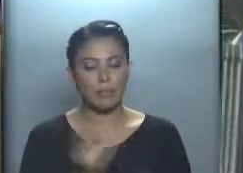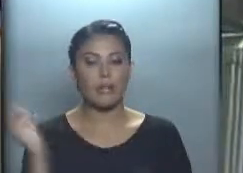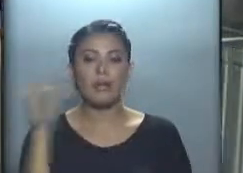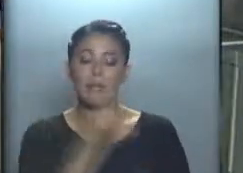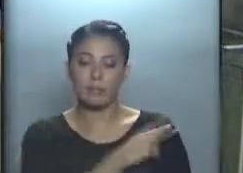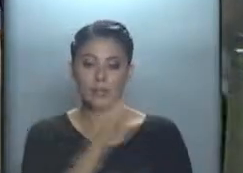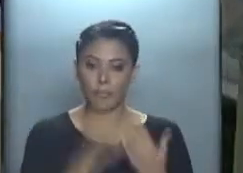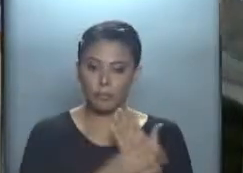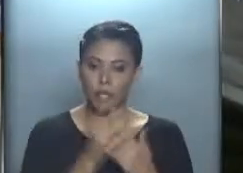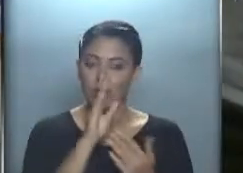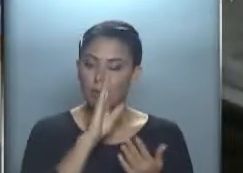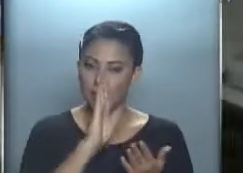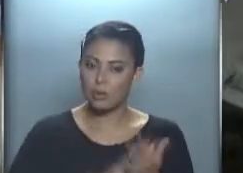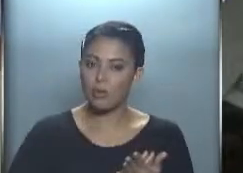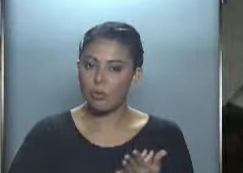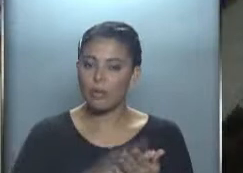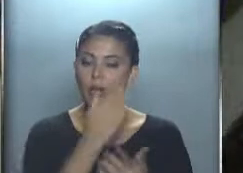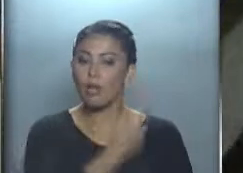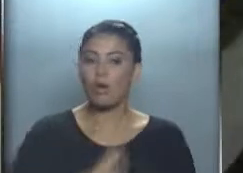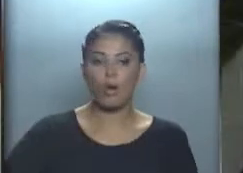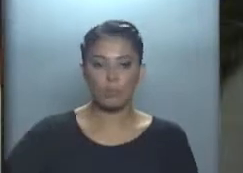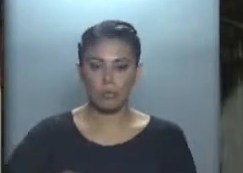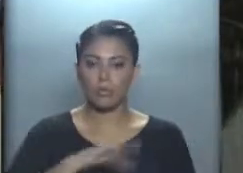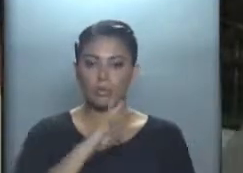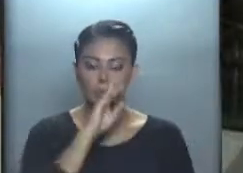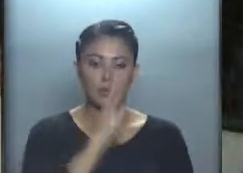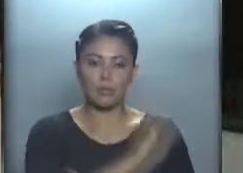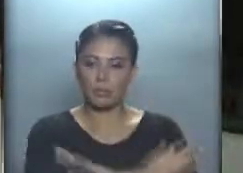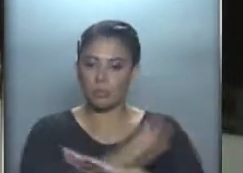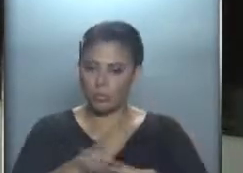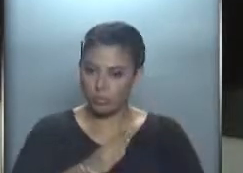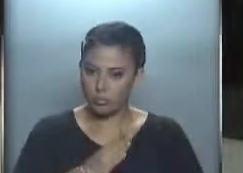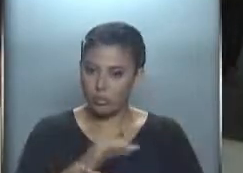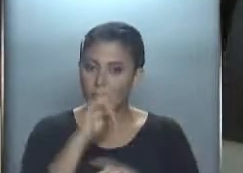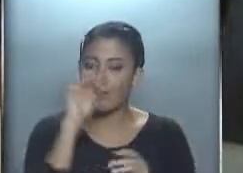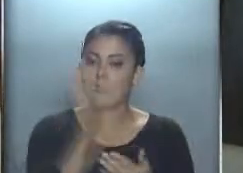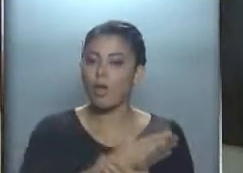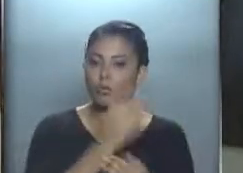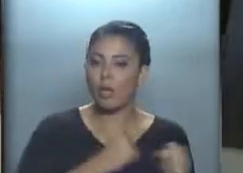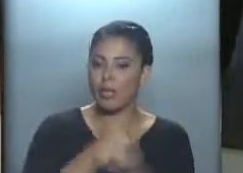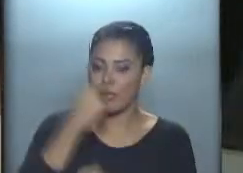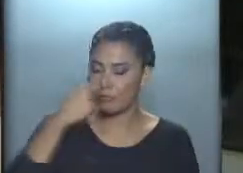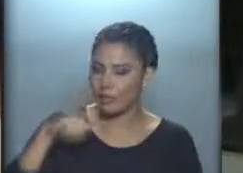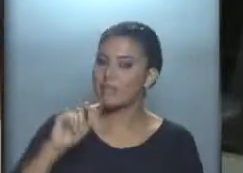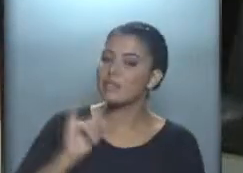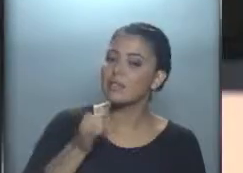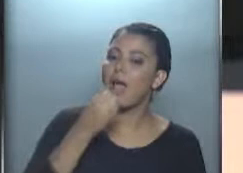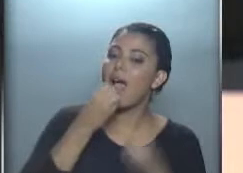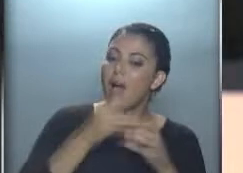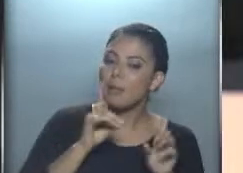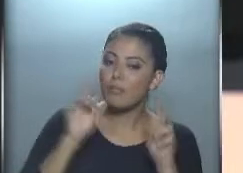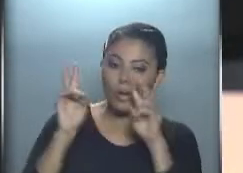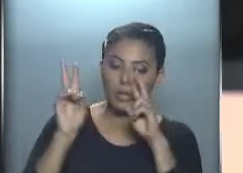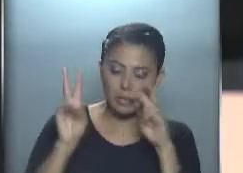capitanich sobre el análisis que está haciendo el gobierno sobre la cadena de valor de la producción fíjate error lo que empezó con ese tema